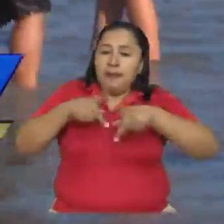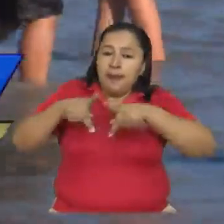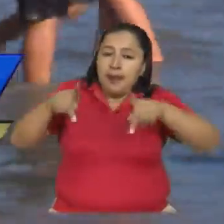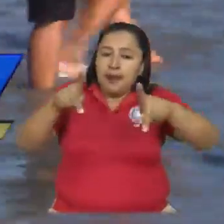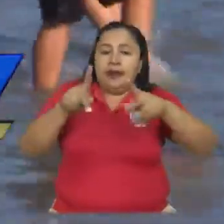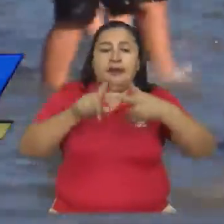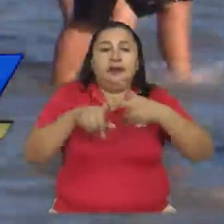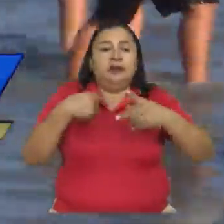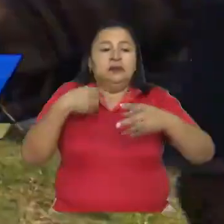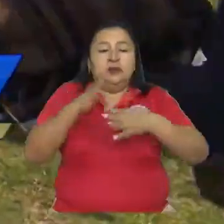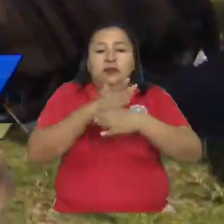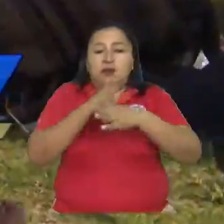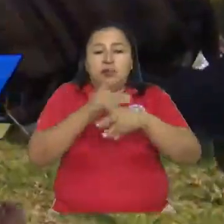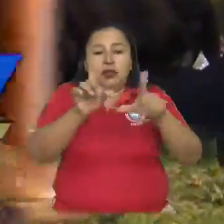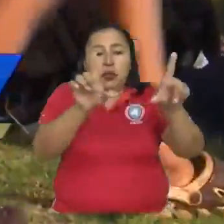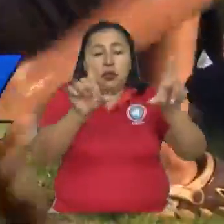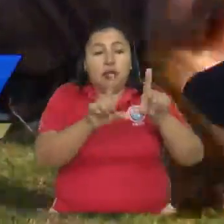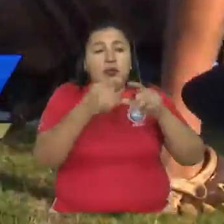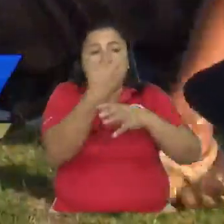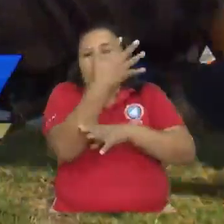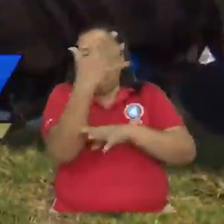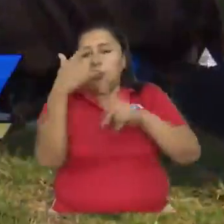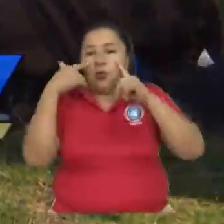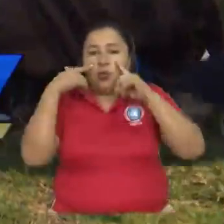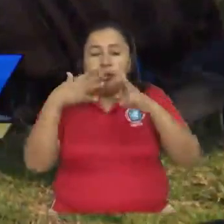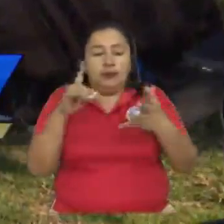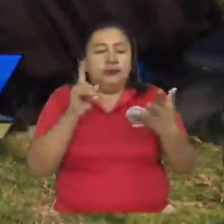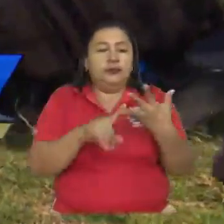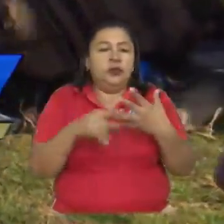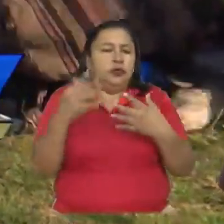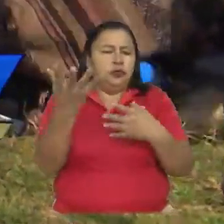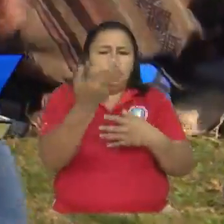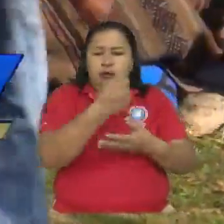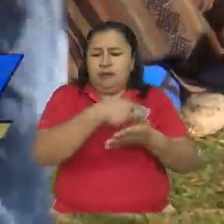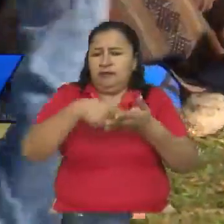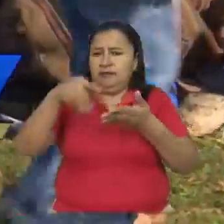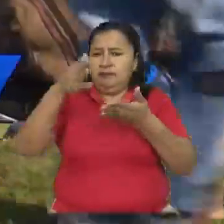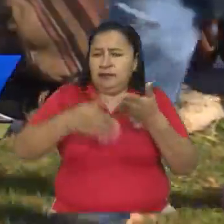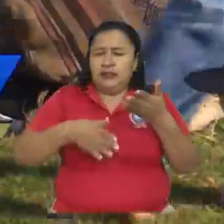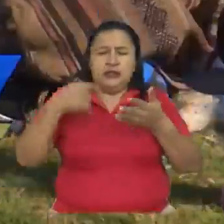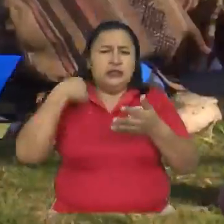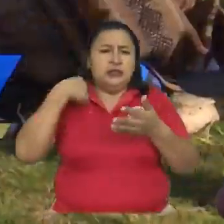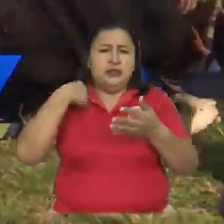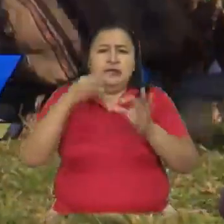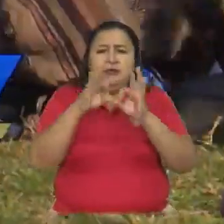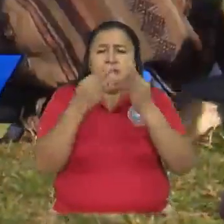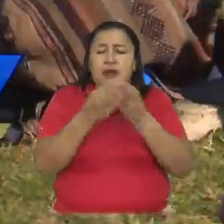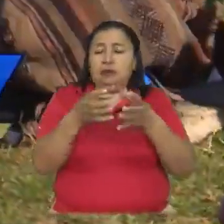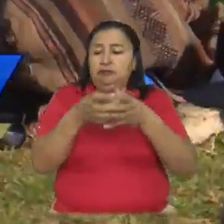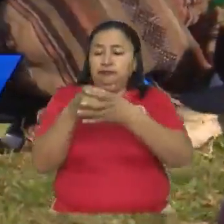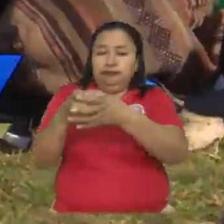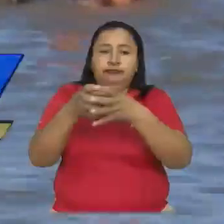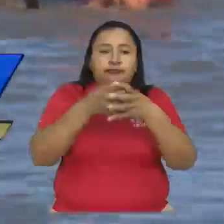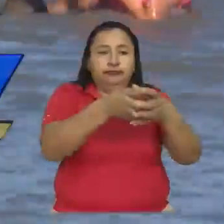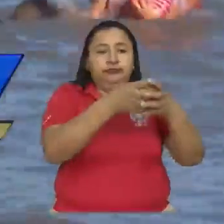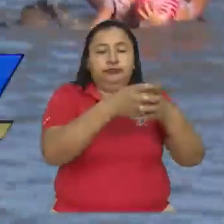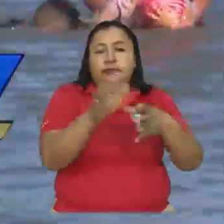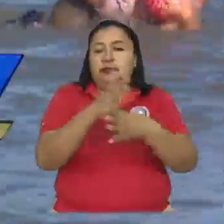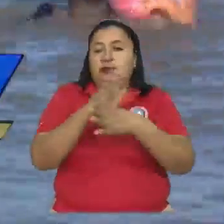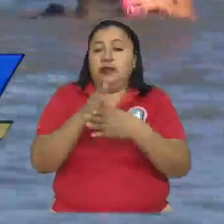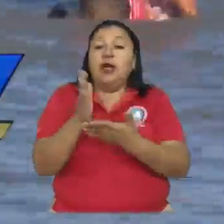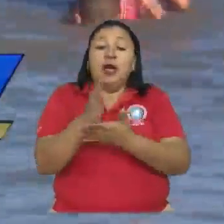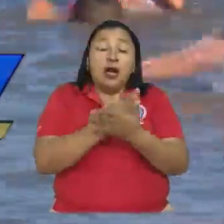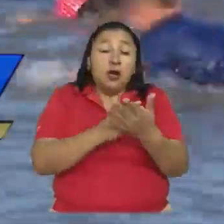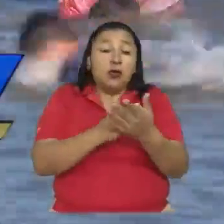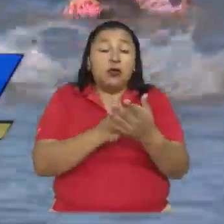nuestro país, de las áreas protegidas. Todos los fines de semana las familias se movilizan en realidad, ¿verdad? Hay algunos fines de